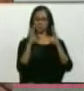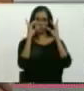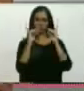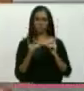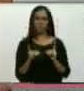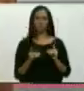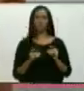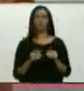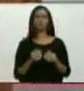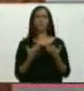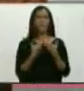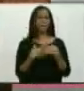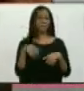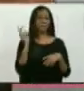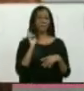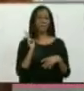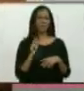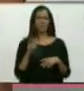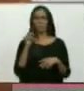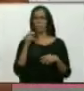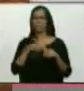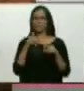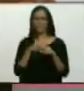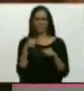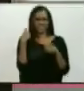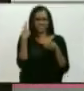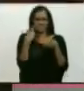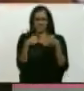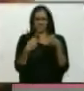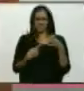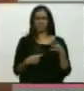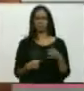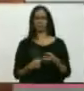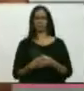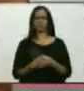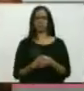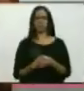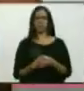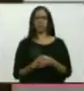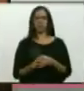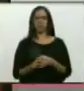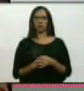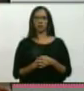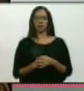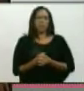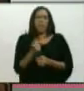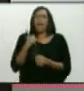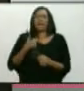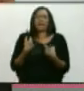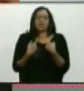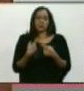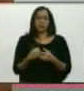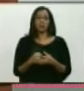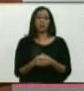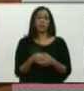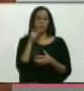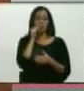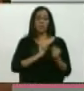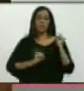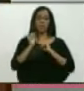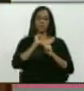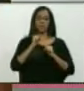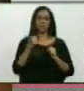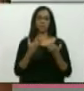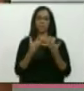empresa, con empresas venezolanas, con PDVSA, etcétera, etcétera, con esmeraldas, con minería, cualquier cosa. El tipo era el defensor de esas